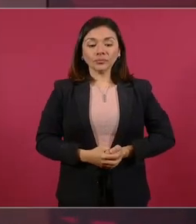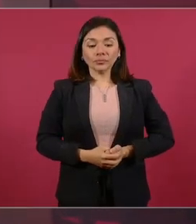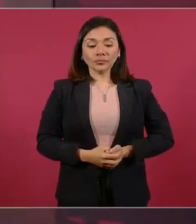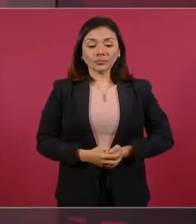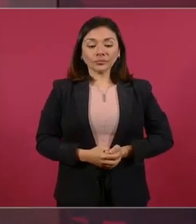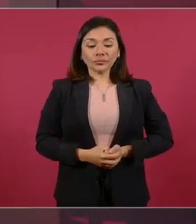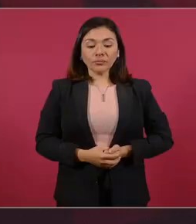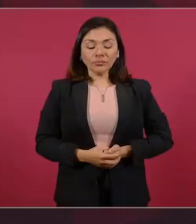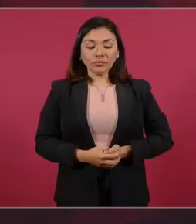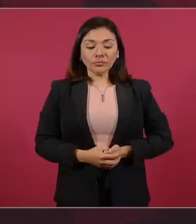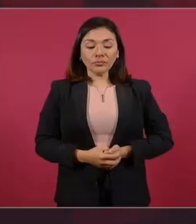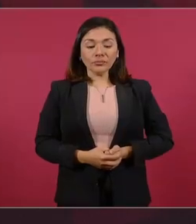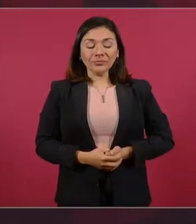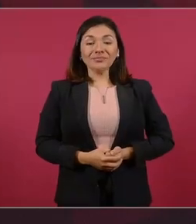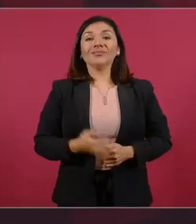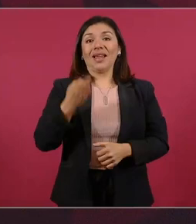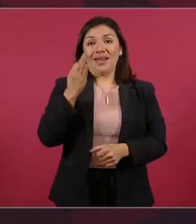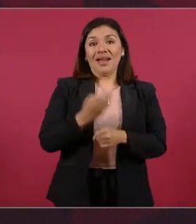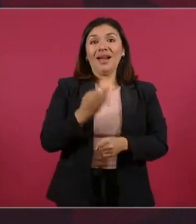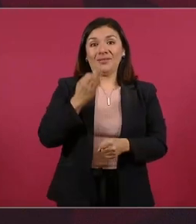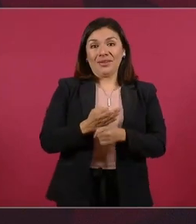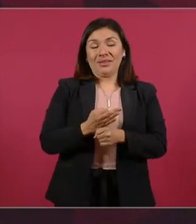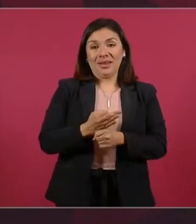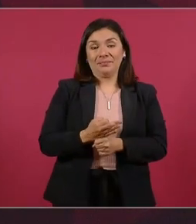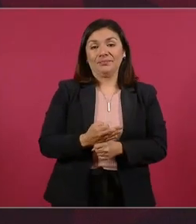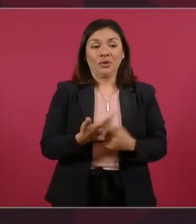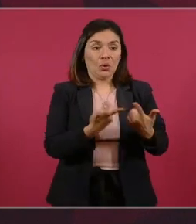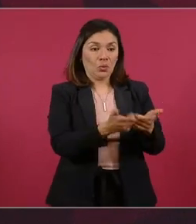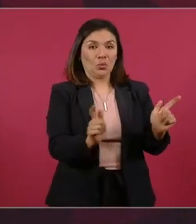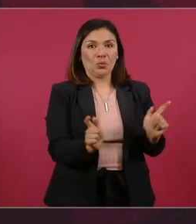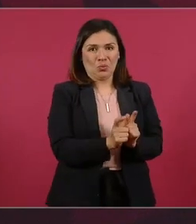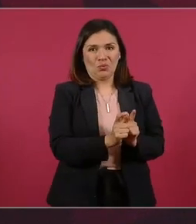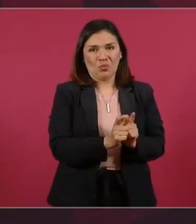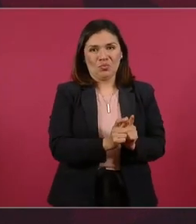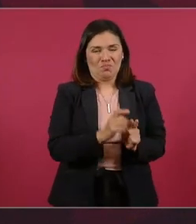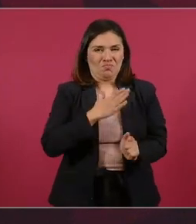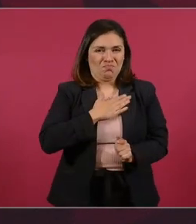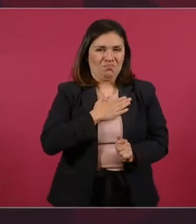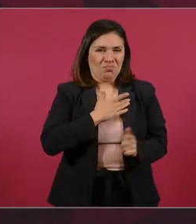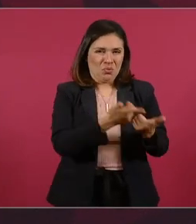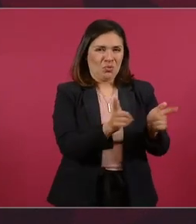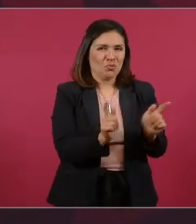como no tenemos nosotros mayoría calificada,